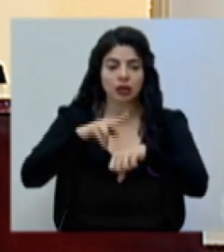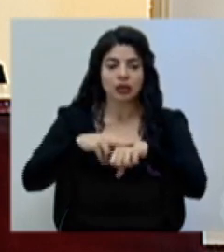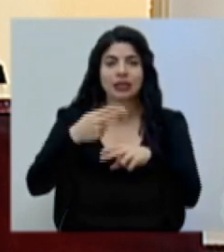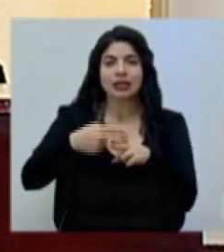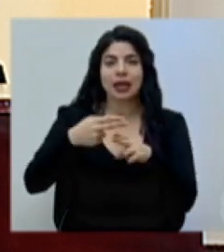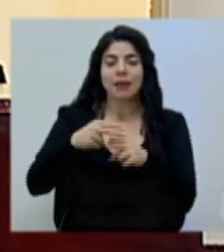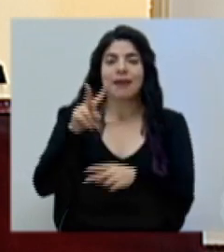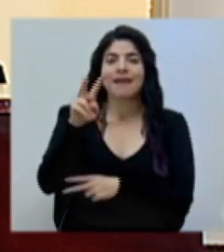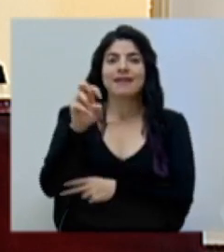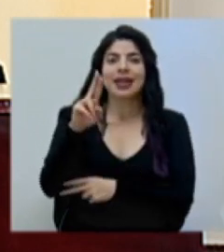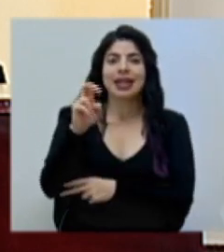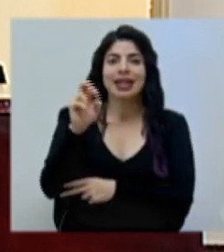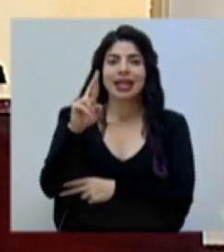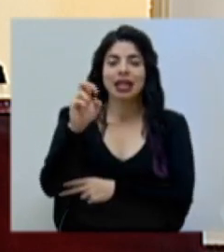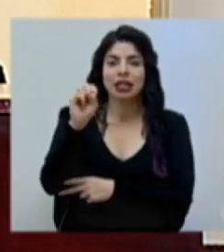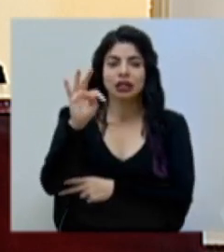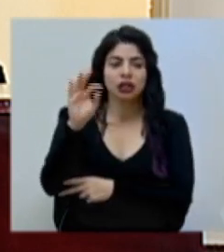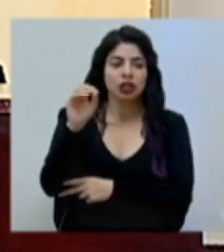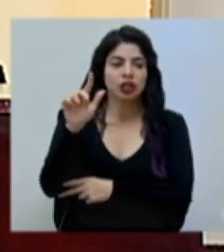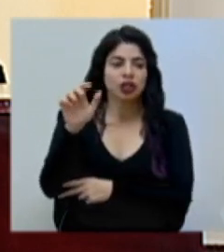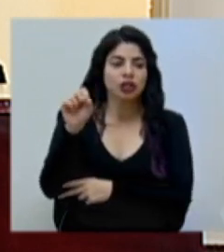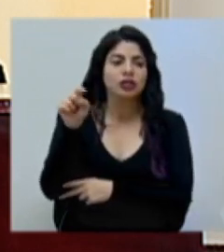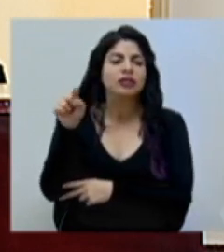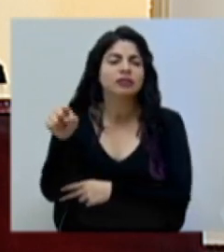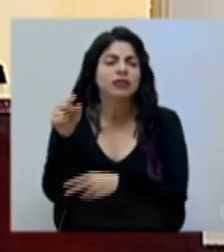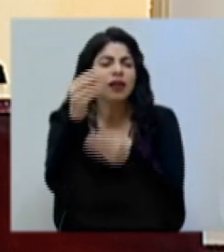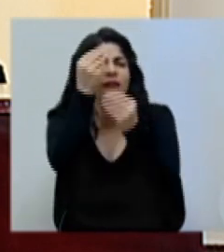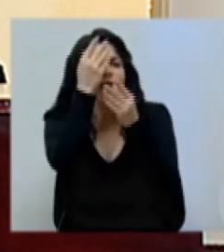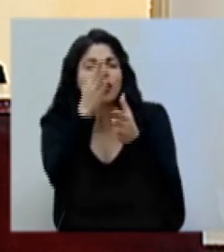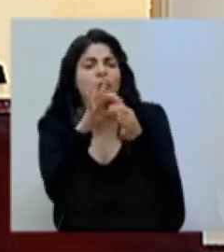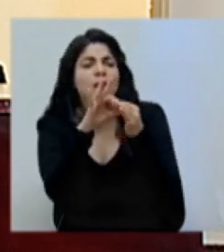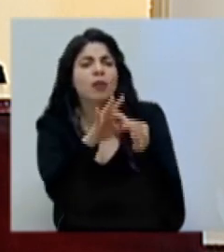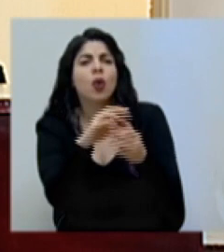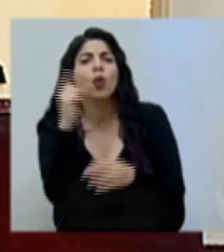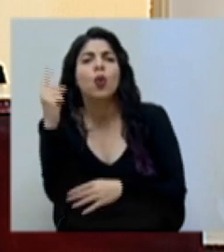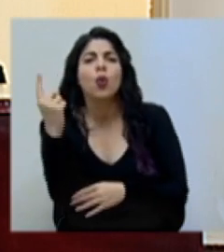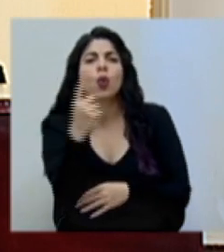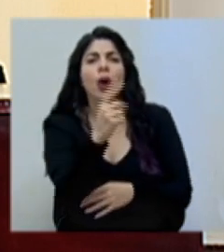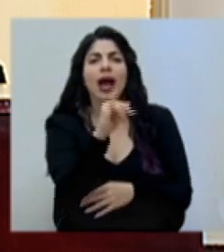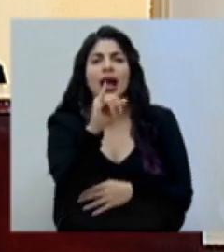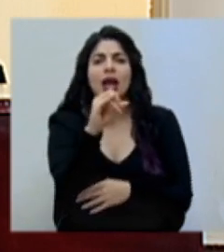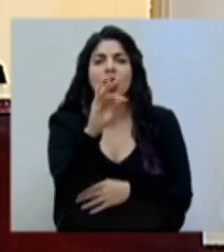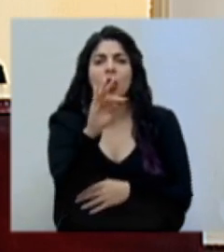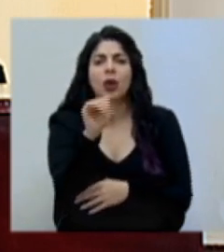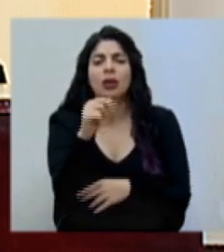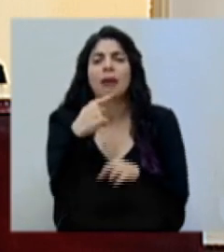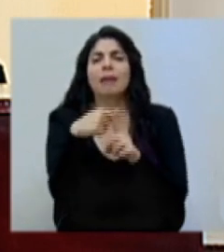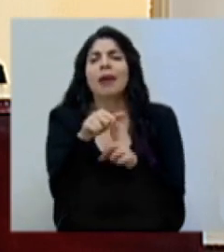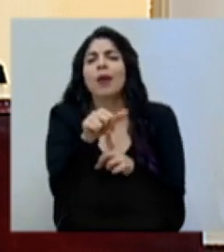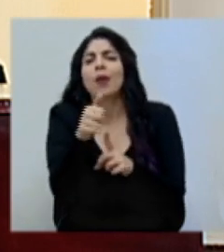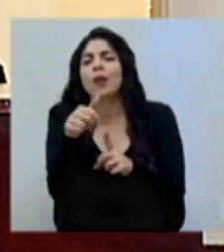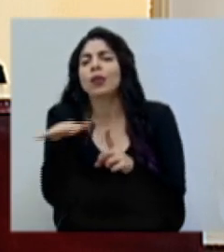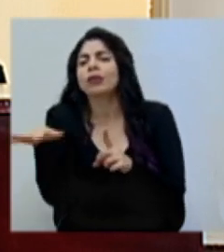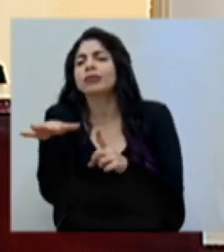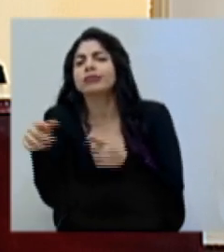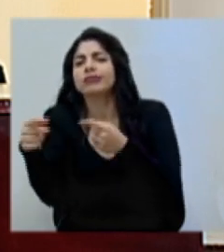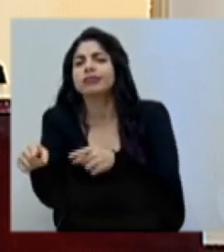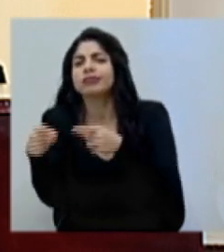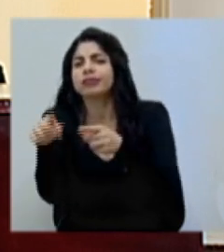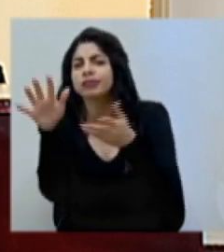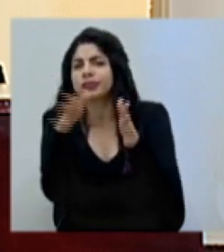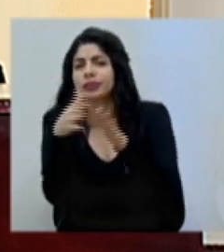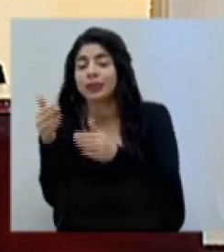Werner Stolz, quien dará un informe sobre el huracán Iota y otros fenómenos atmosféricos. Antes de pasar al